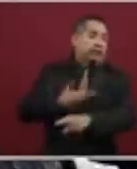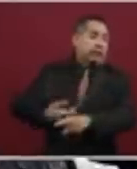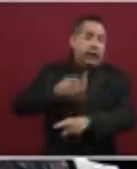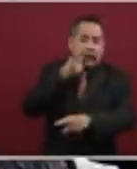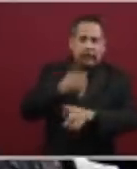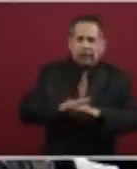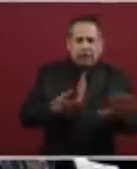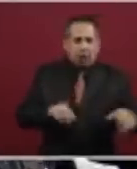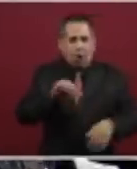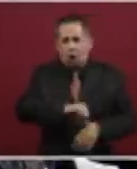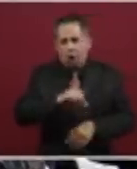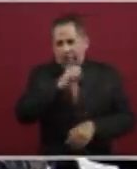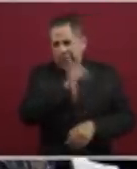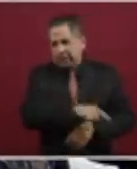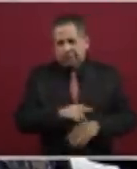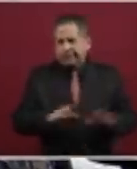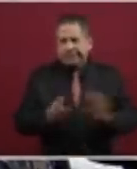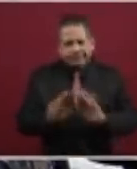o hoy mismo,